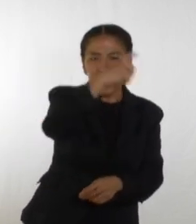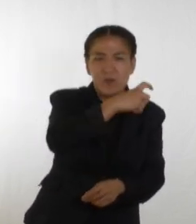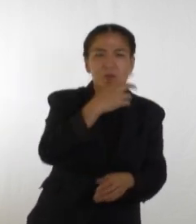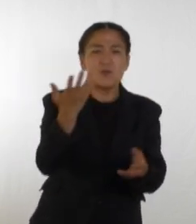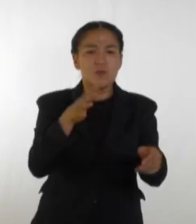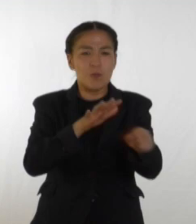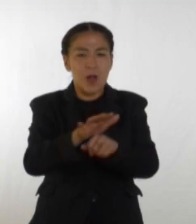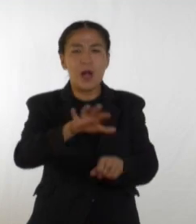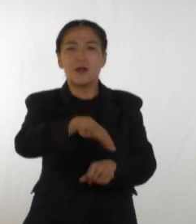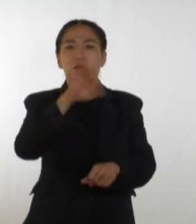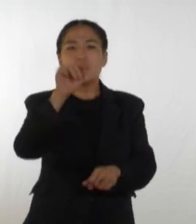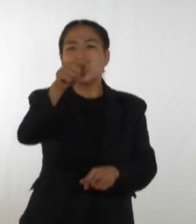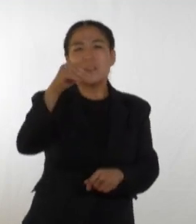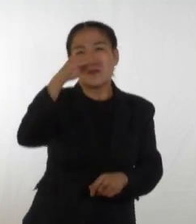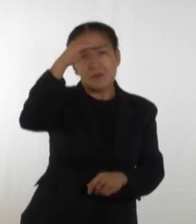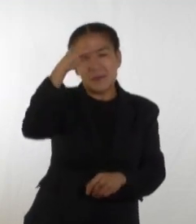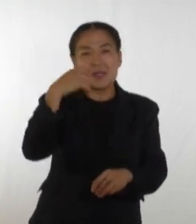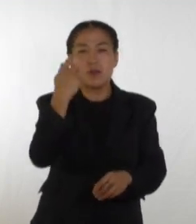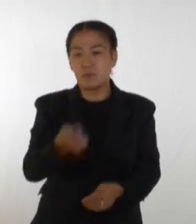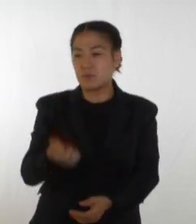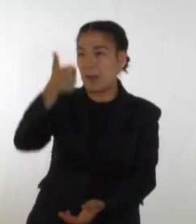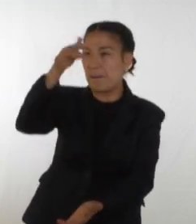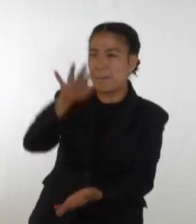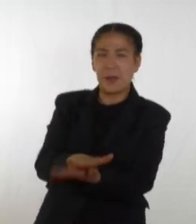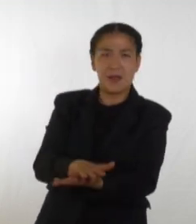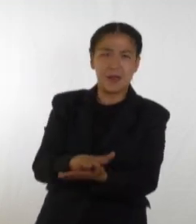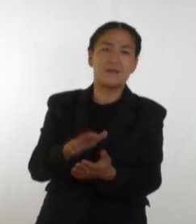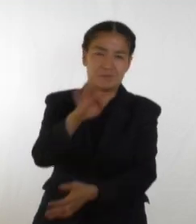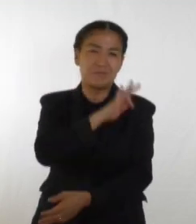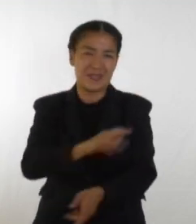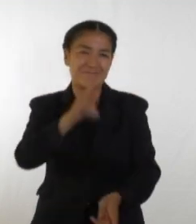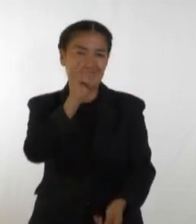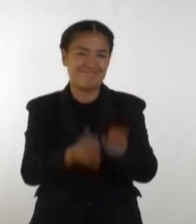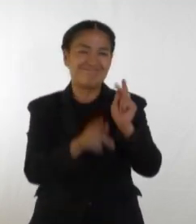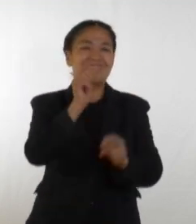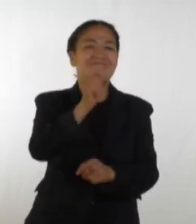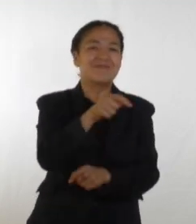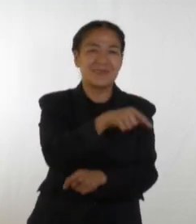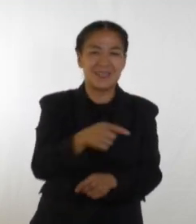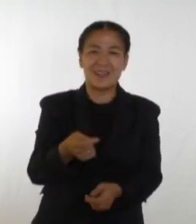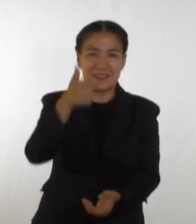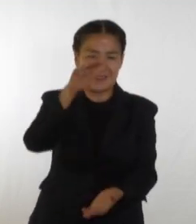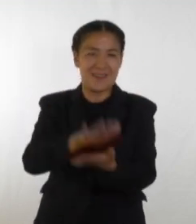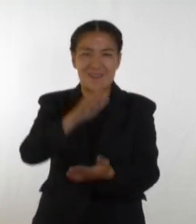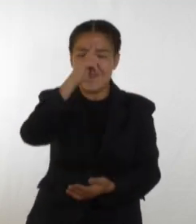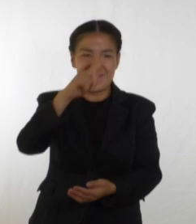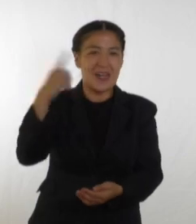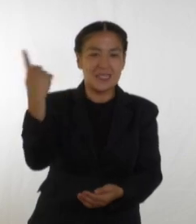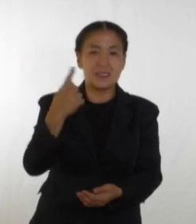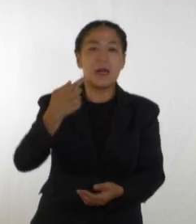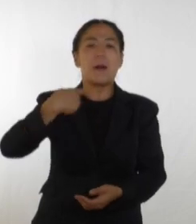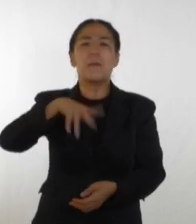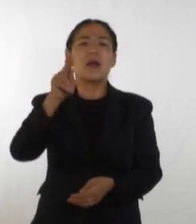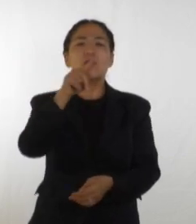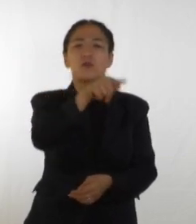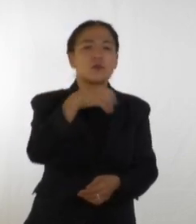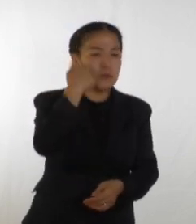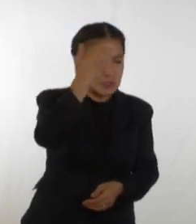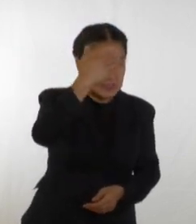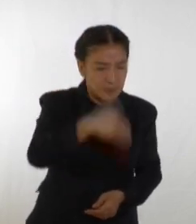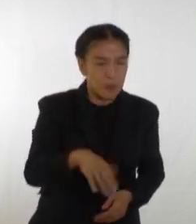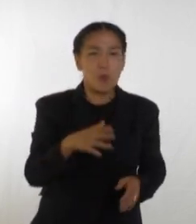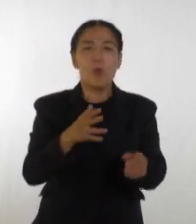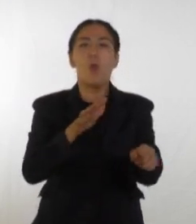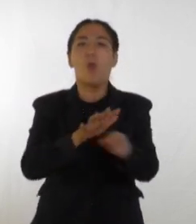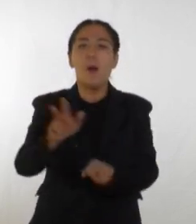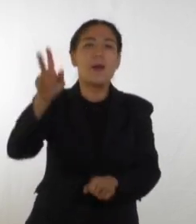encontrar no sé qué evento quieras. Si quieras echar un volado, sí podemos platicar rápidamente y es muy fácil. Pero si tú